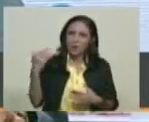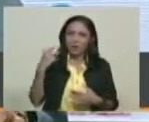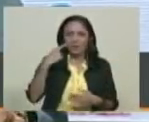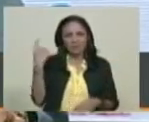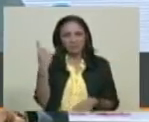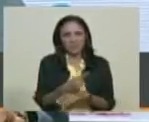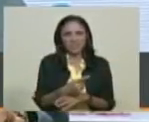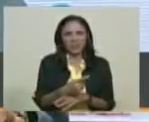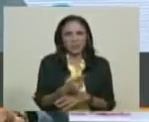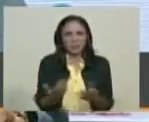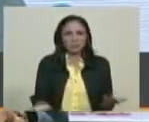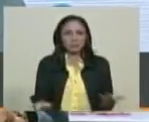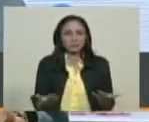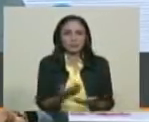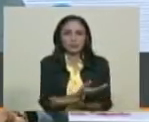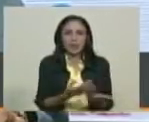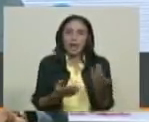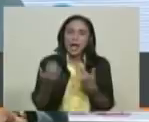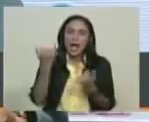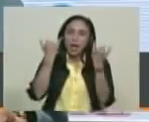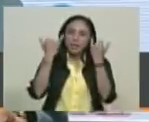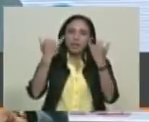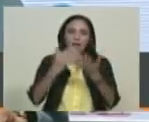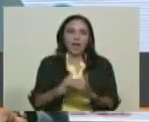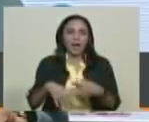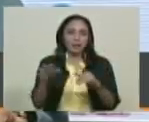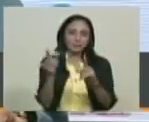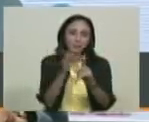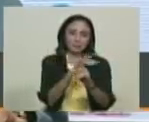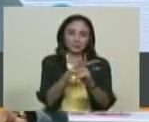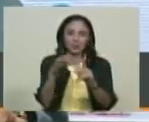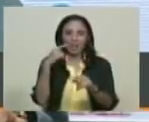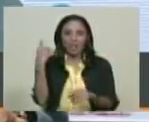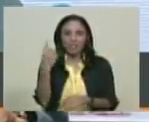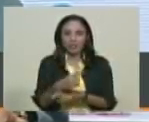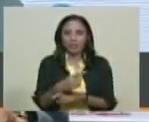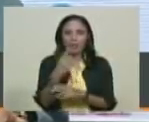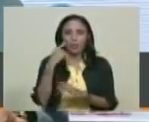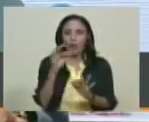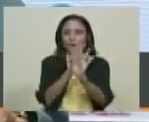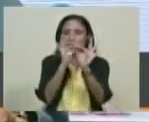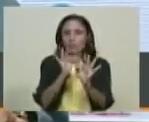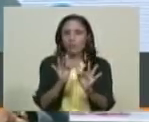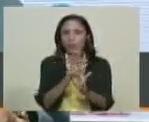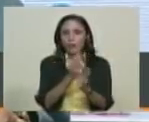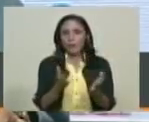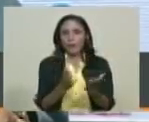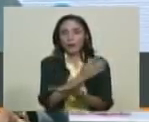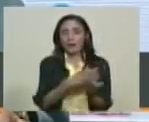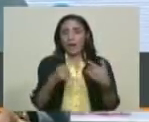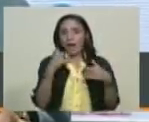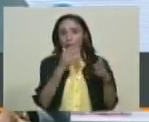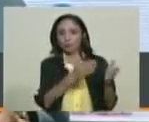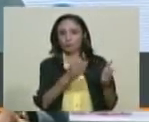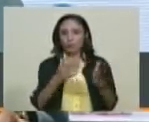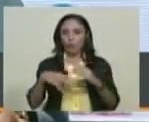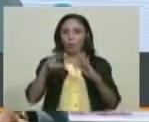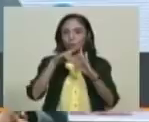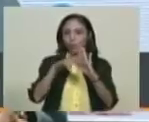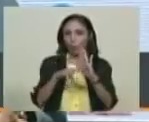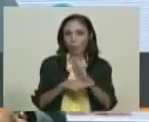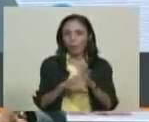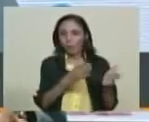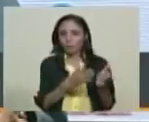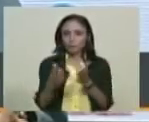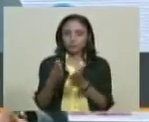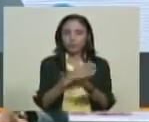dictadura necesaria instalaban ellos para que regrese el orden